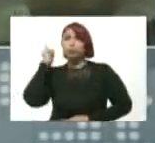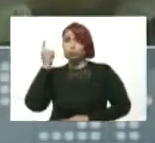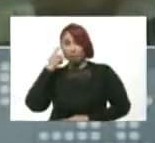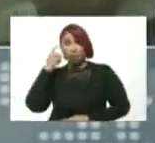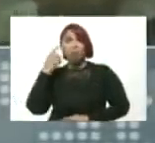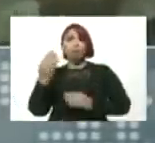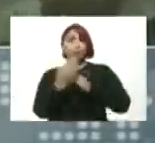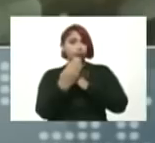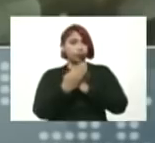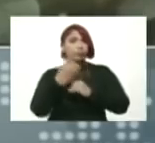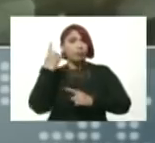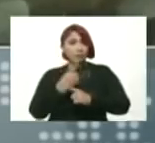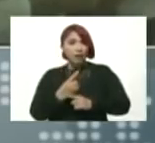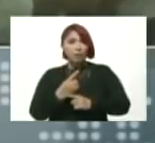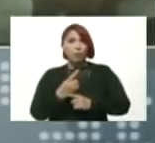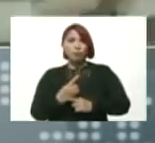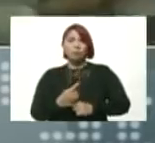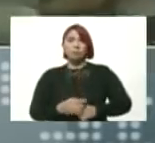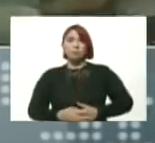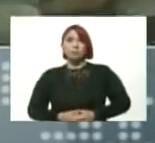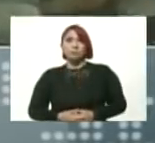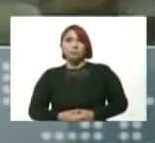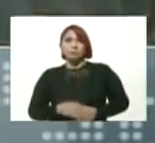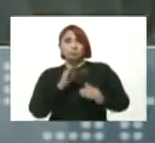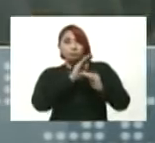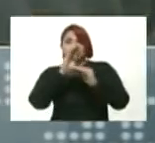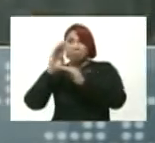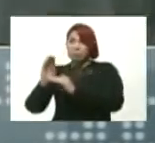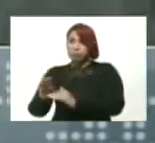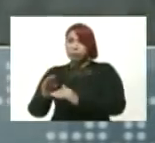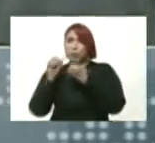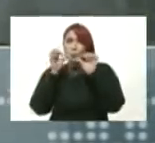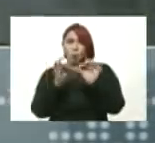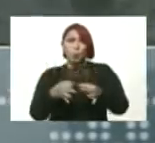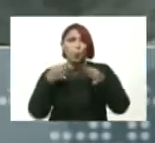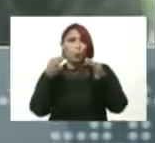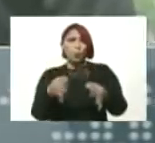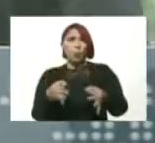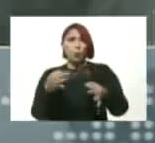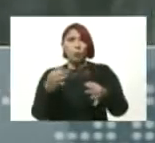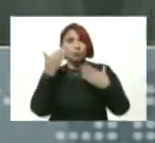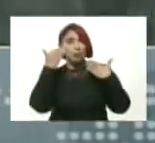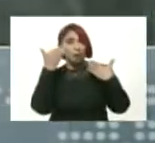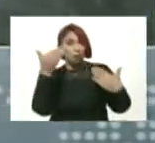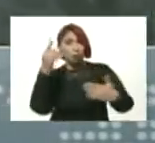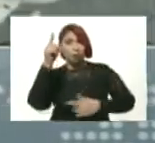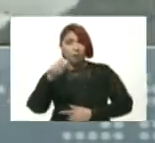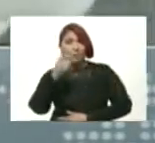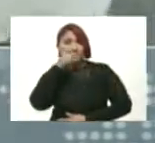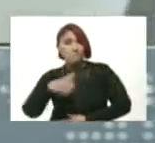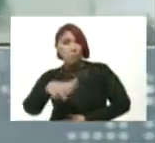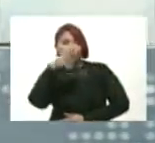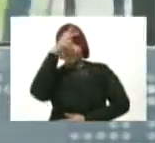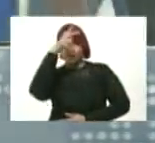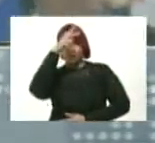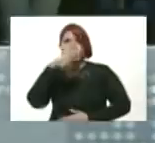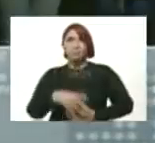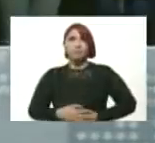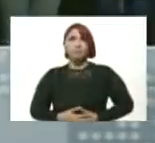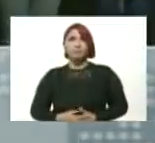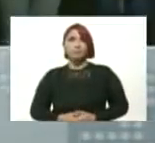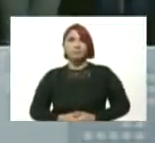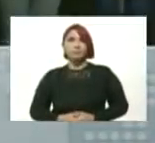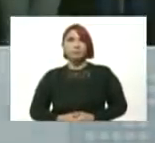así que debemos estar no en cuidado permanente de mis saludos al pueblo de falcón